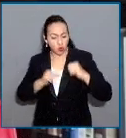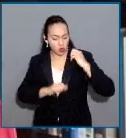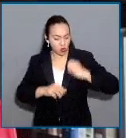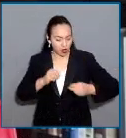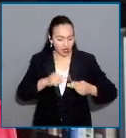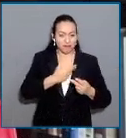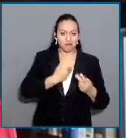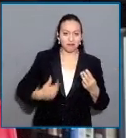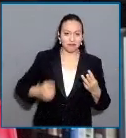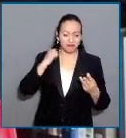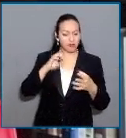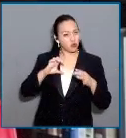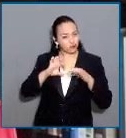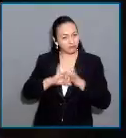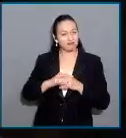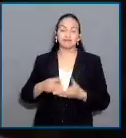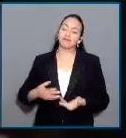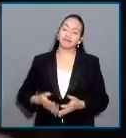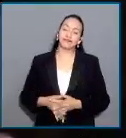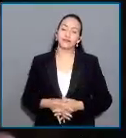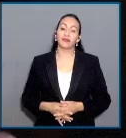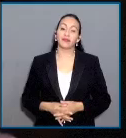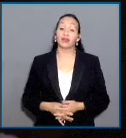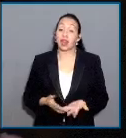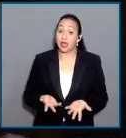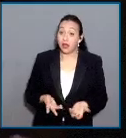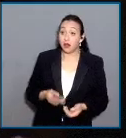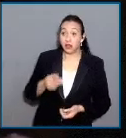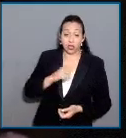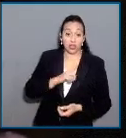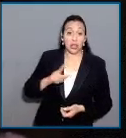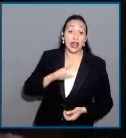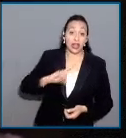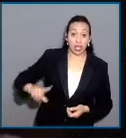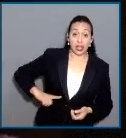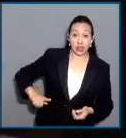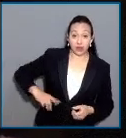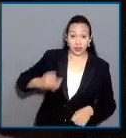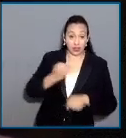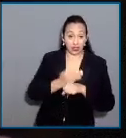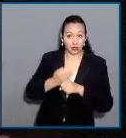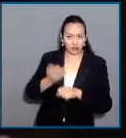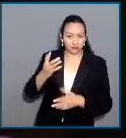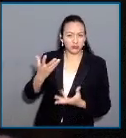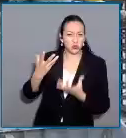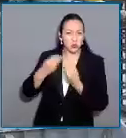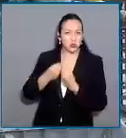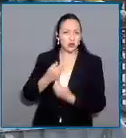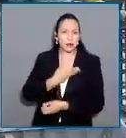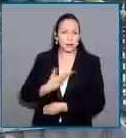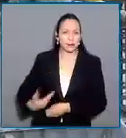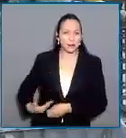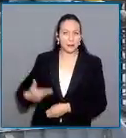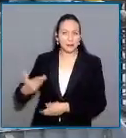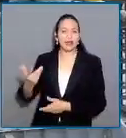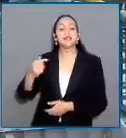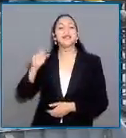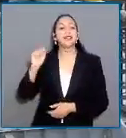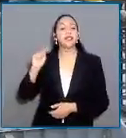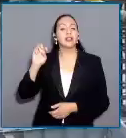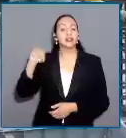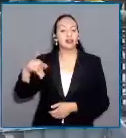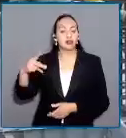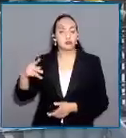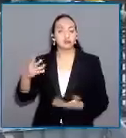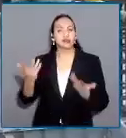la capacidad de negociación del gobierno federal con la administración de Trump, gracias al acompañamiento del sector privado, lo que